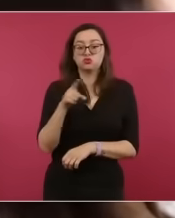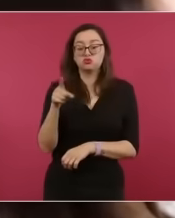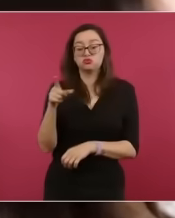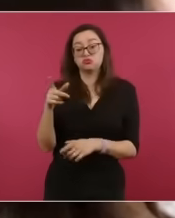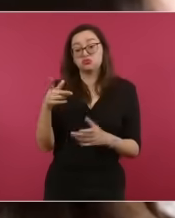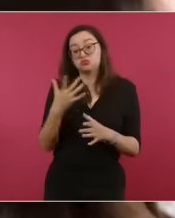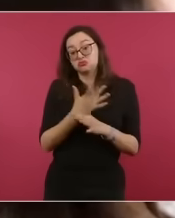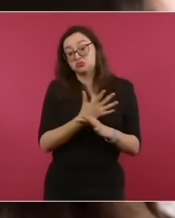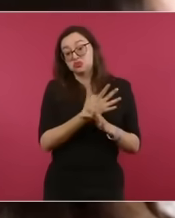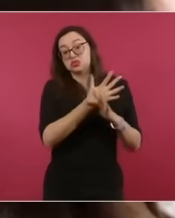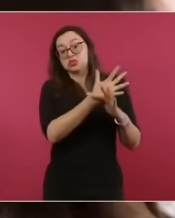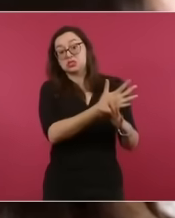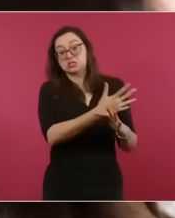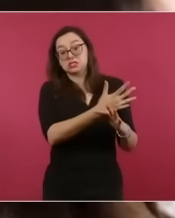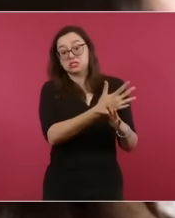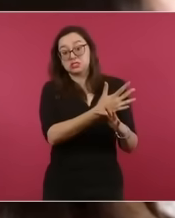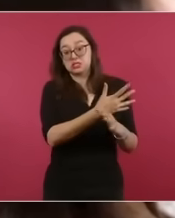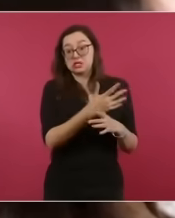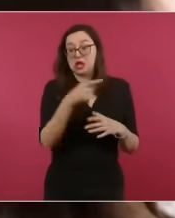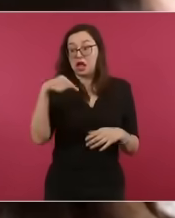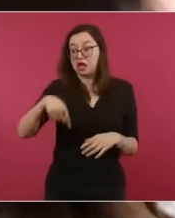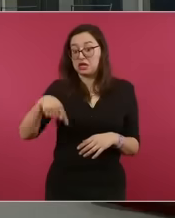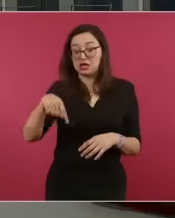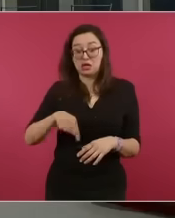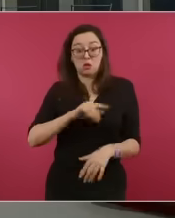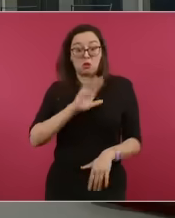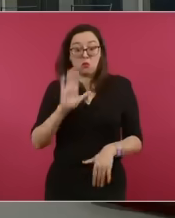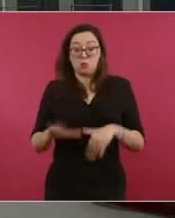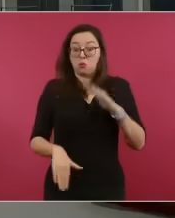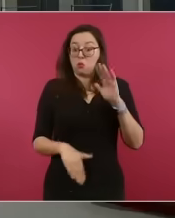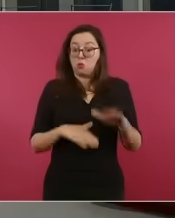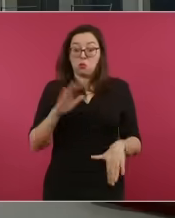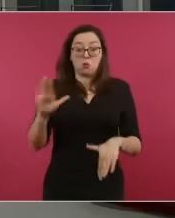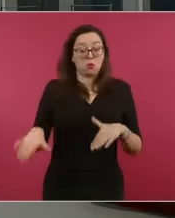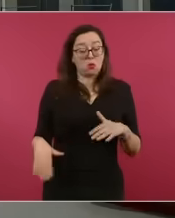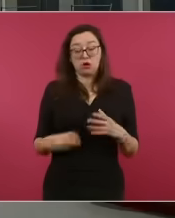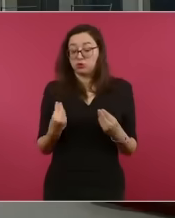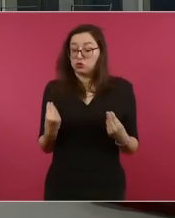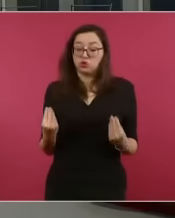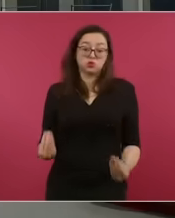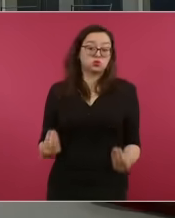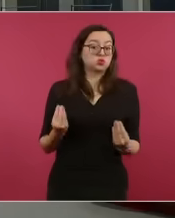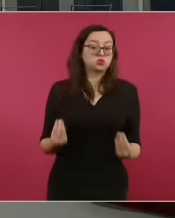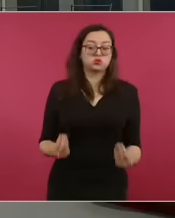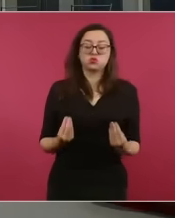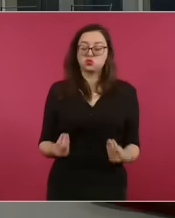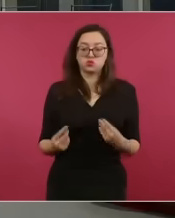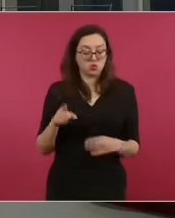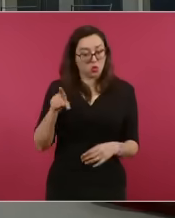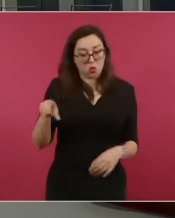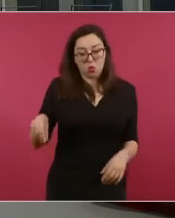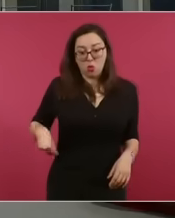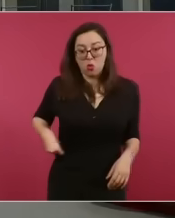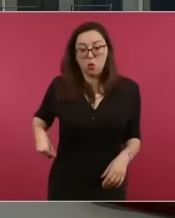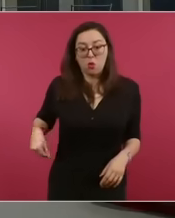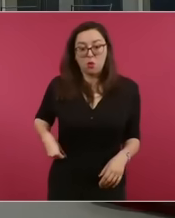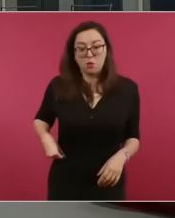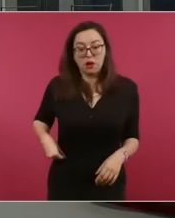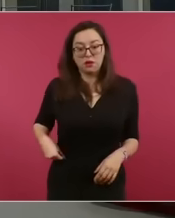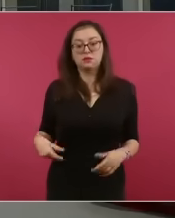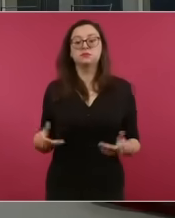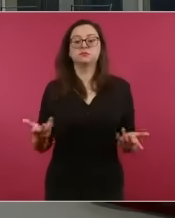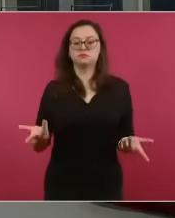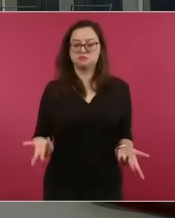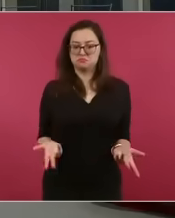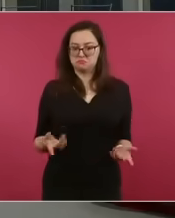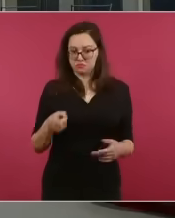que ellos llaman un exceso de muertes durante la pandemia de COVID. Quiero preguntarle si usted